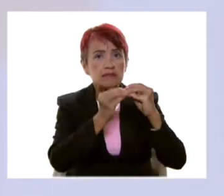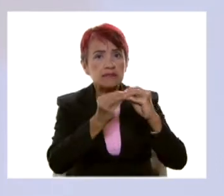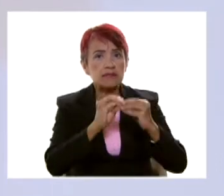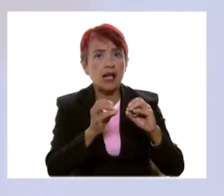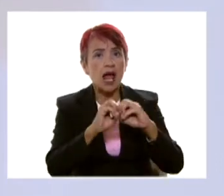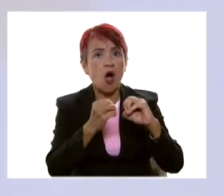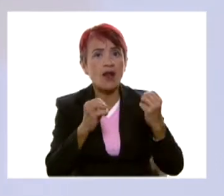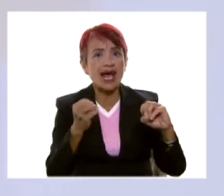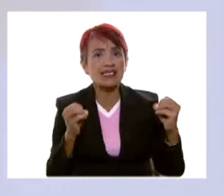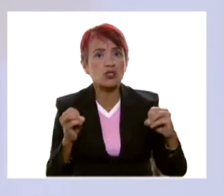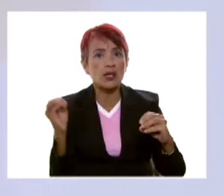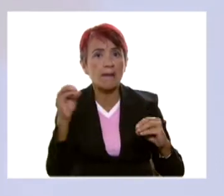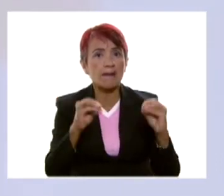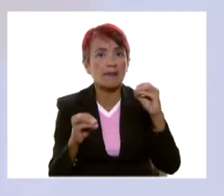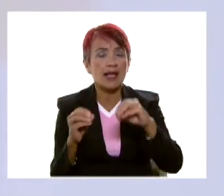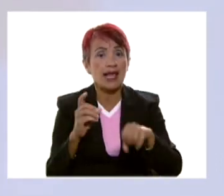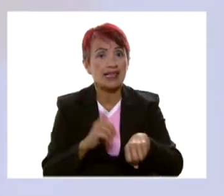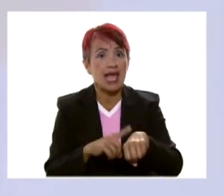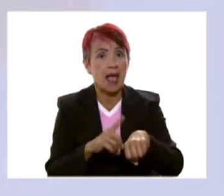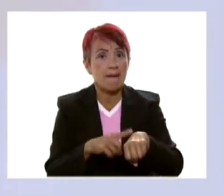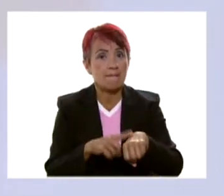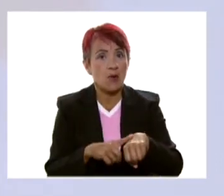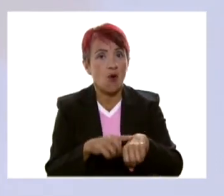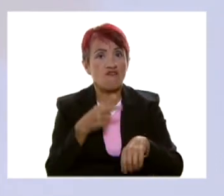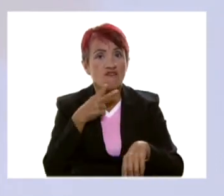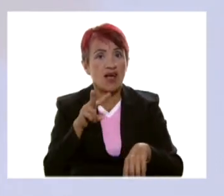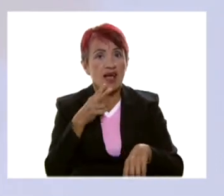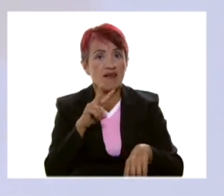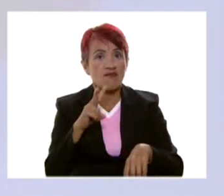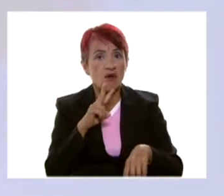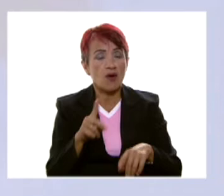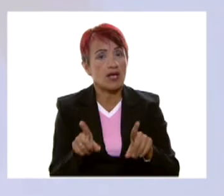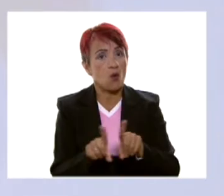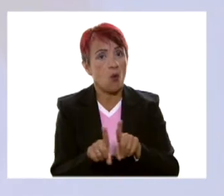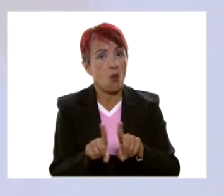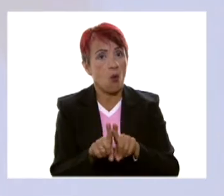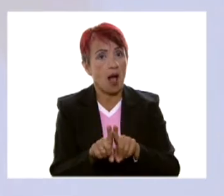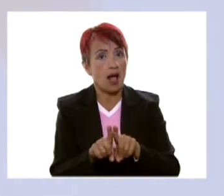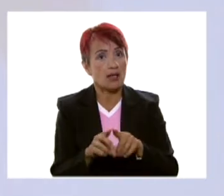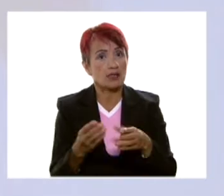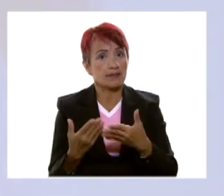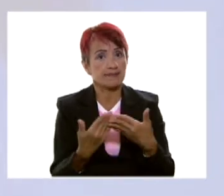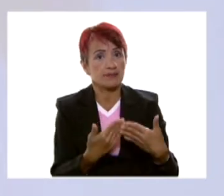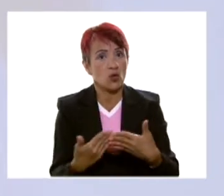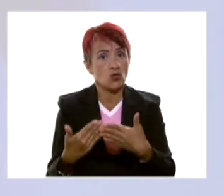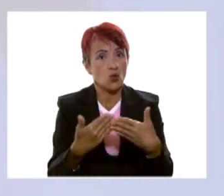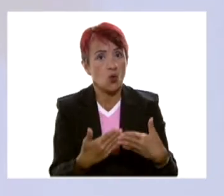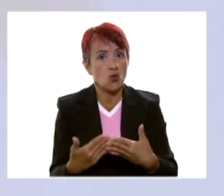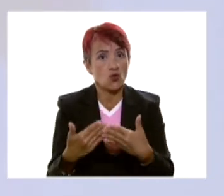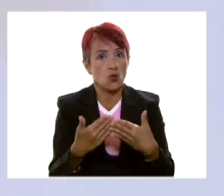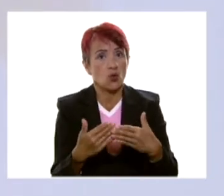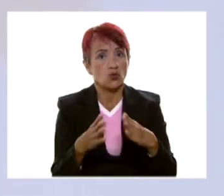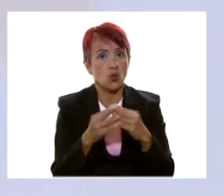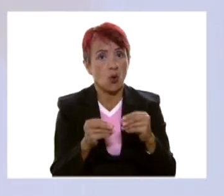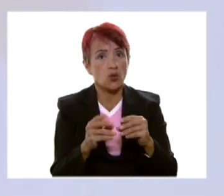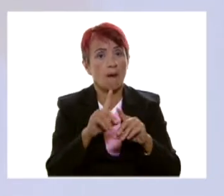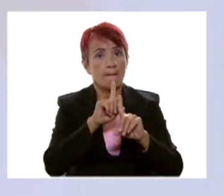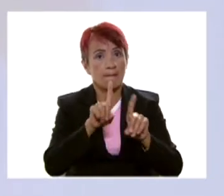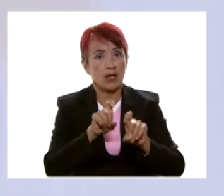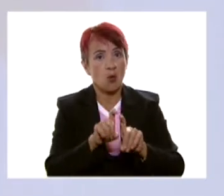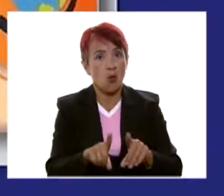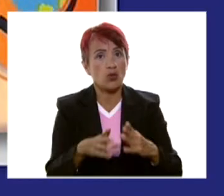oraciones, saber los tiempos y tienen también su estructura como les he venido explicando. Su